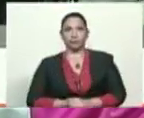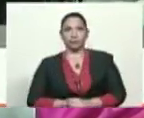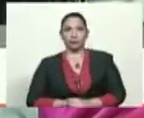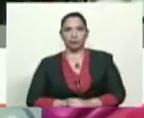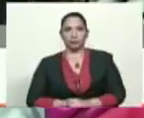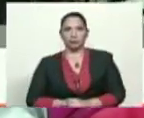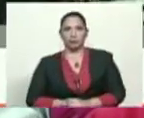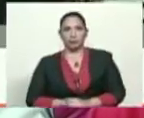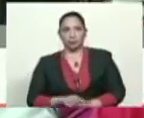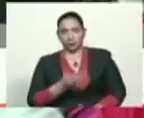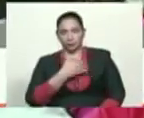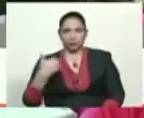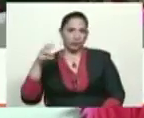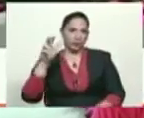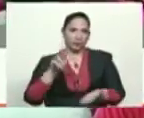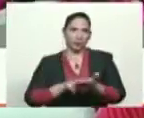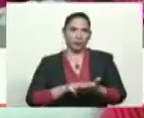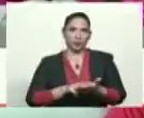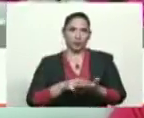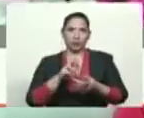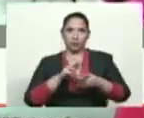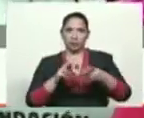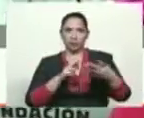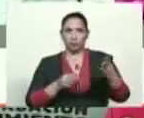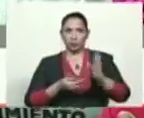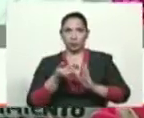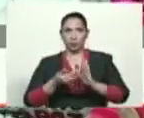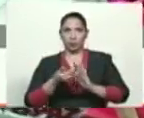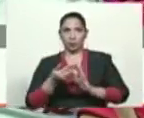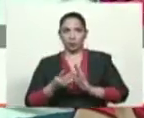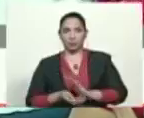yo quiero aprobar algunos recursos aquí importantes